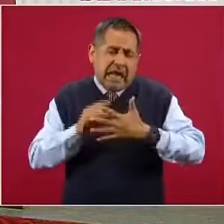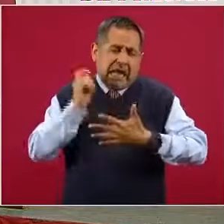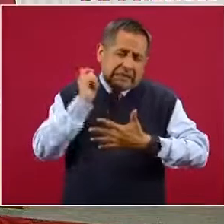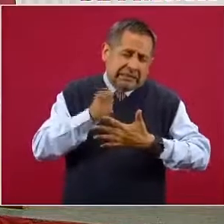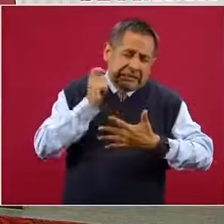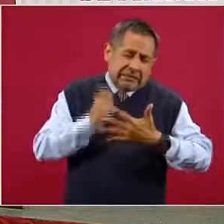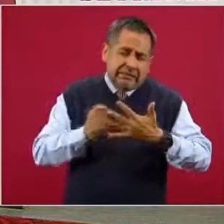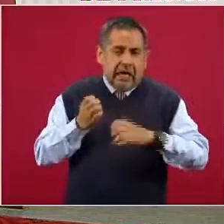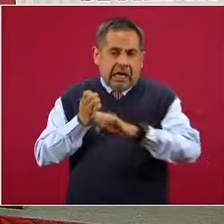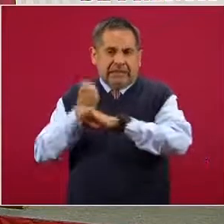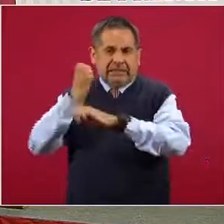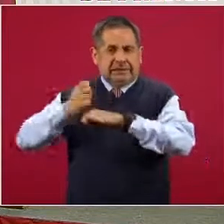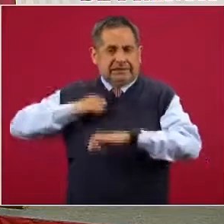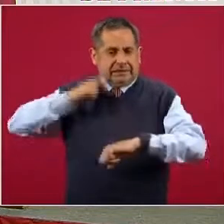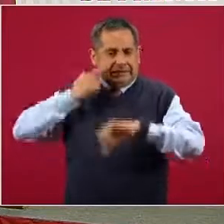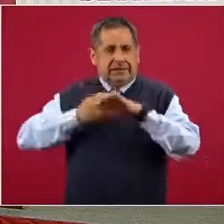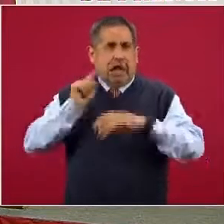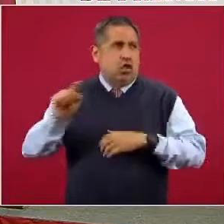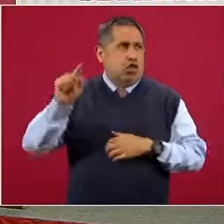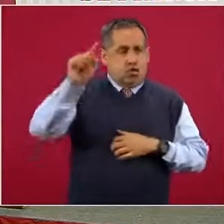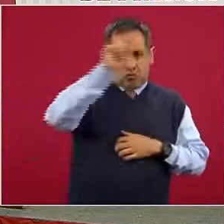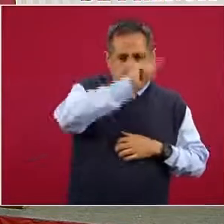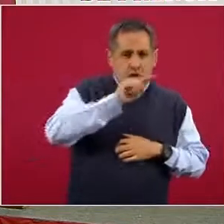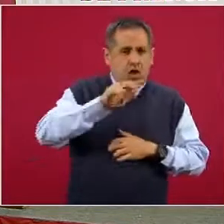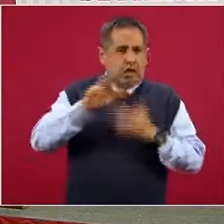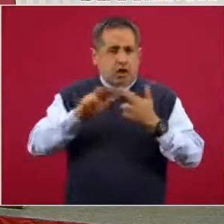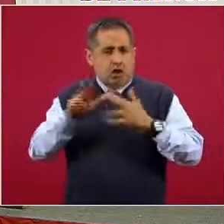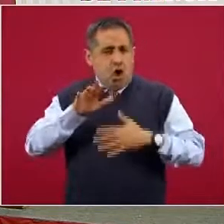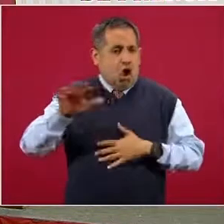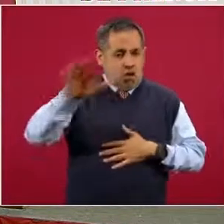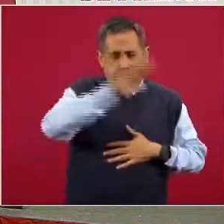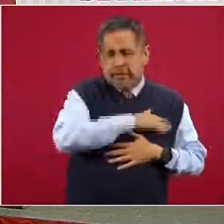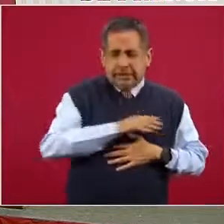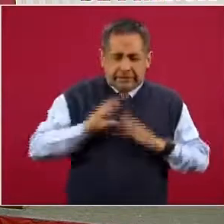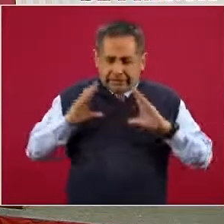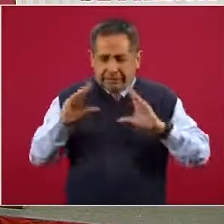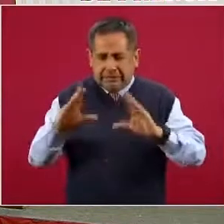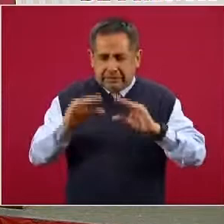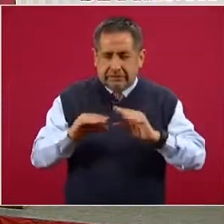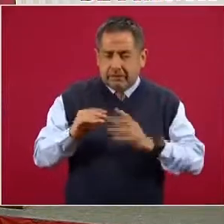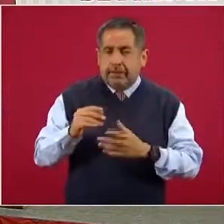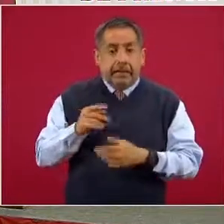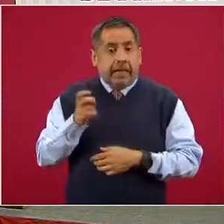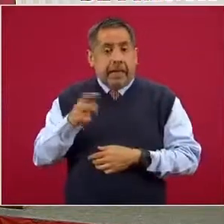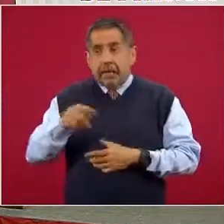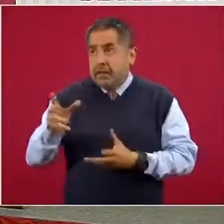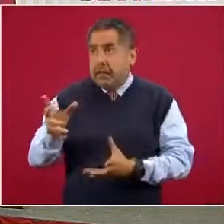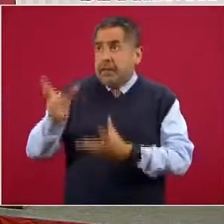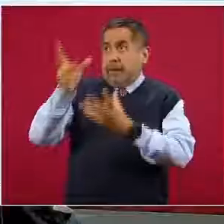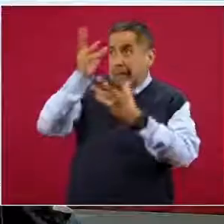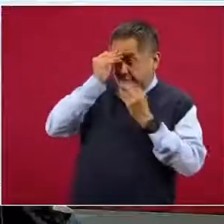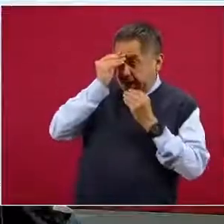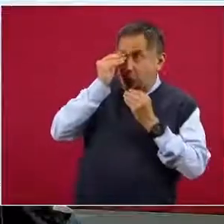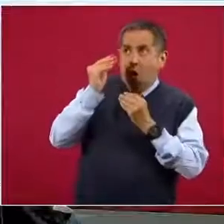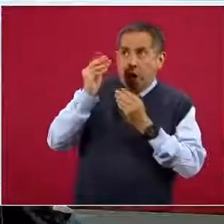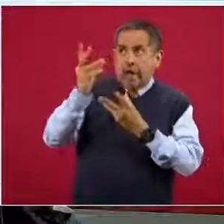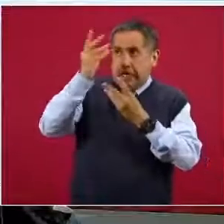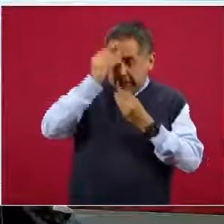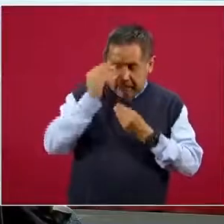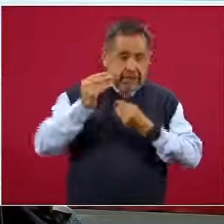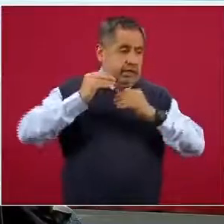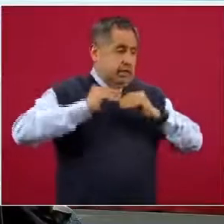epidemiólogos estatales y los epidemiólogos jurisdiccionales, quienes a su vez se quedan con la tarea de replicar